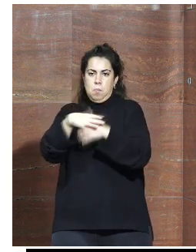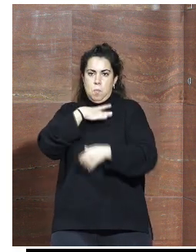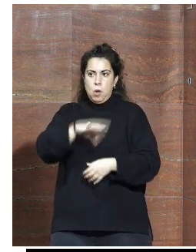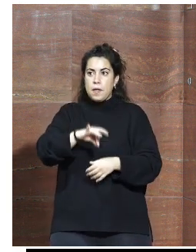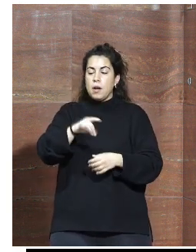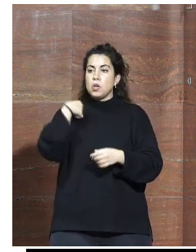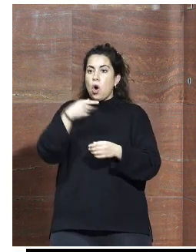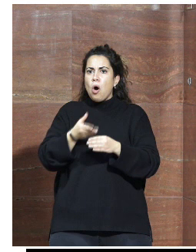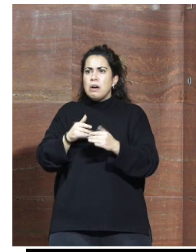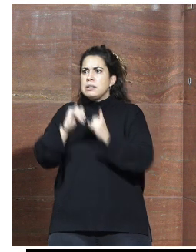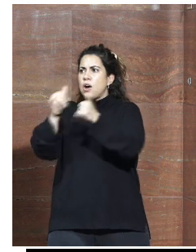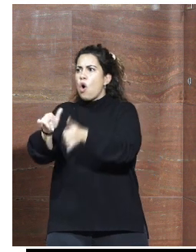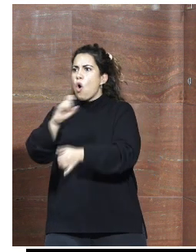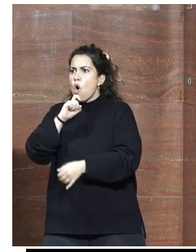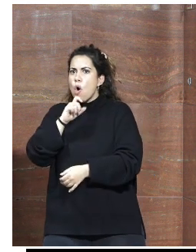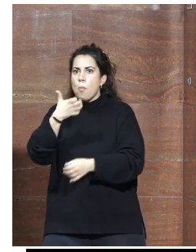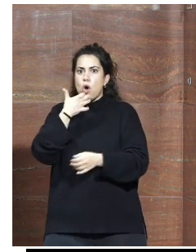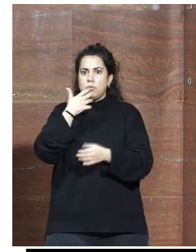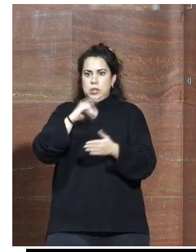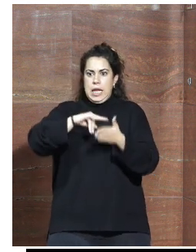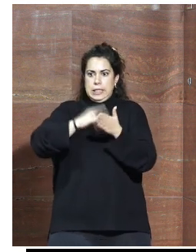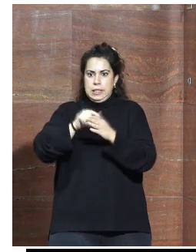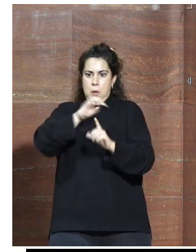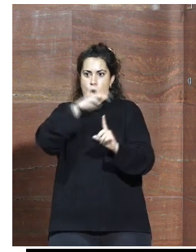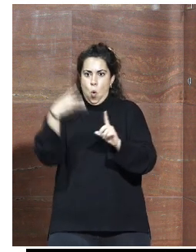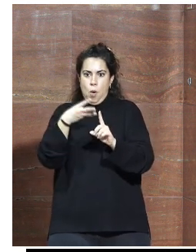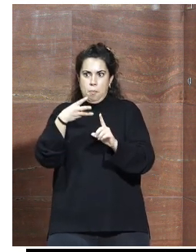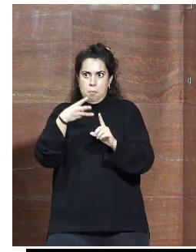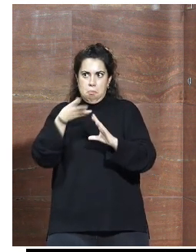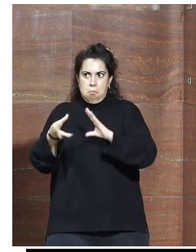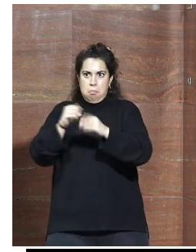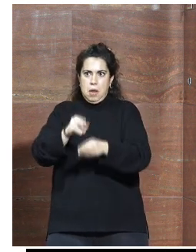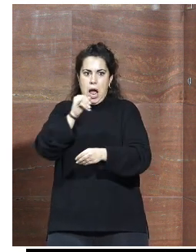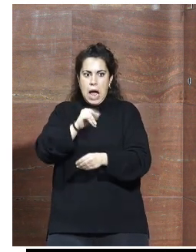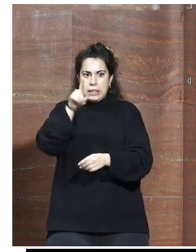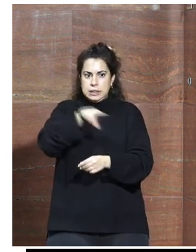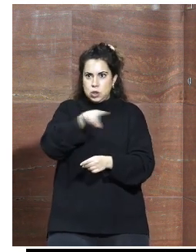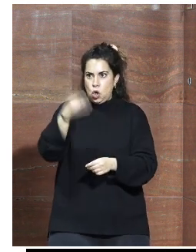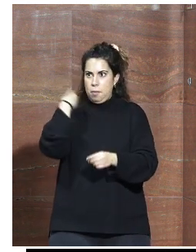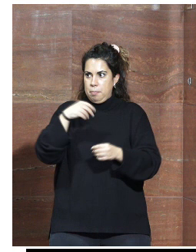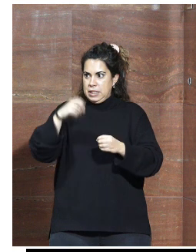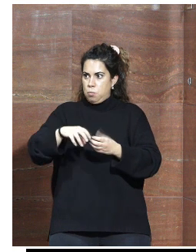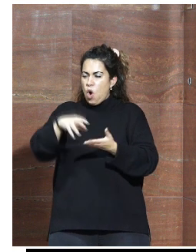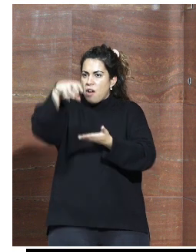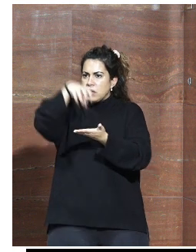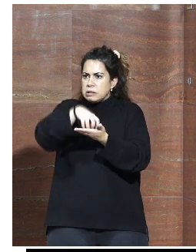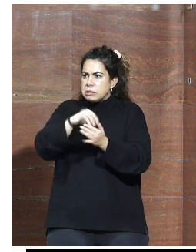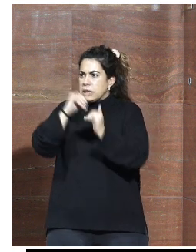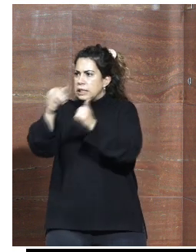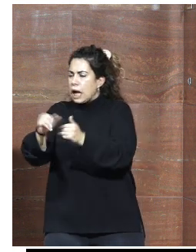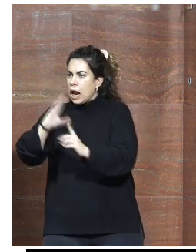a ella? Si hay organizado un buen sistema de wayfinding para poder encontrar el sistema, la infraestructura del transporte al que voy a ir,